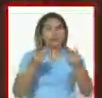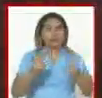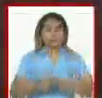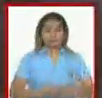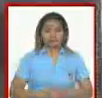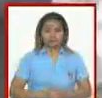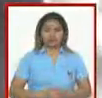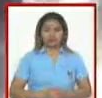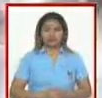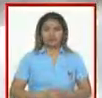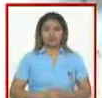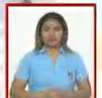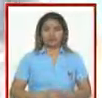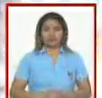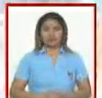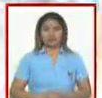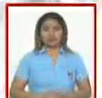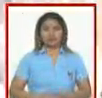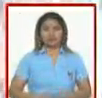incendio